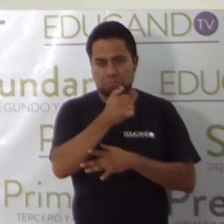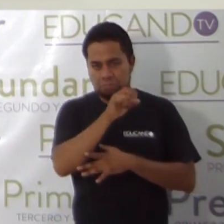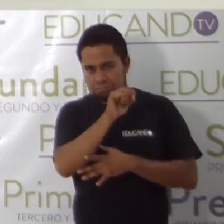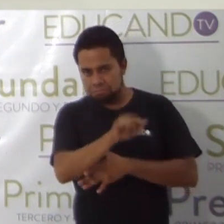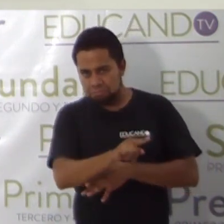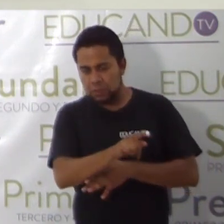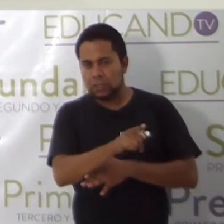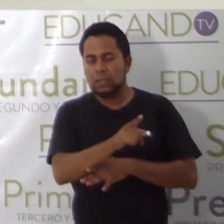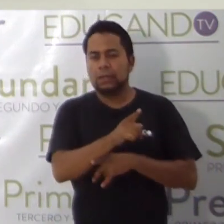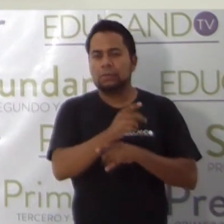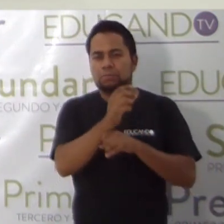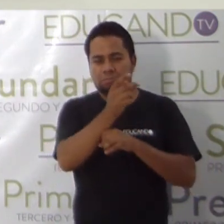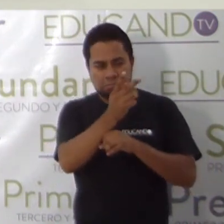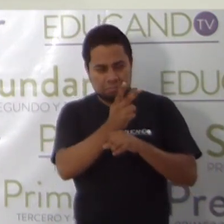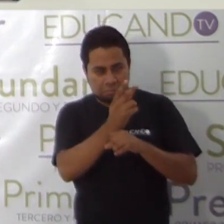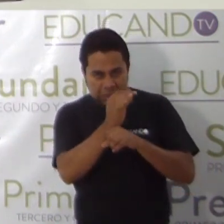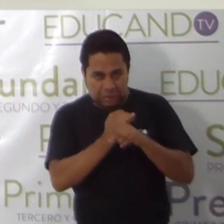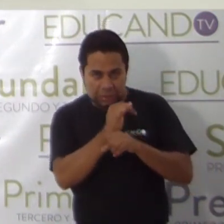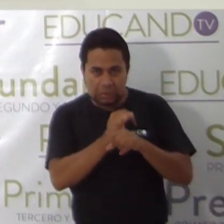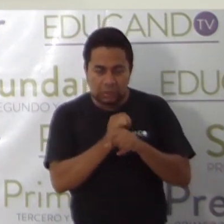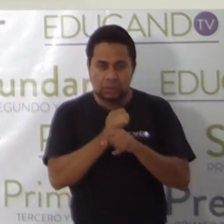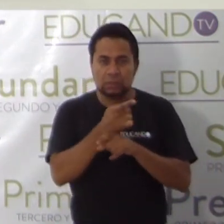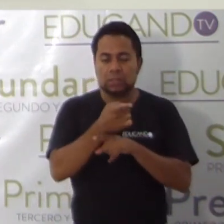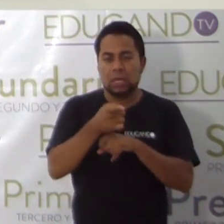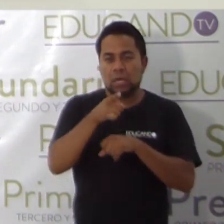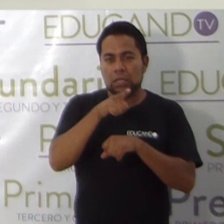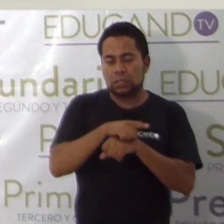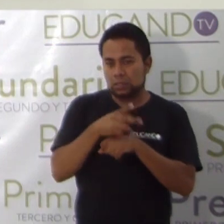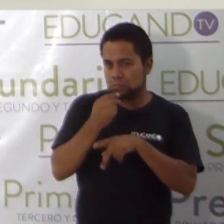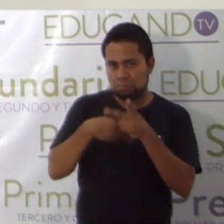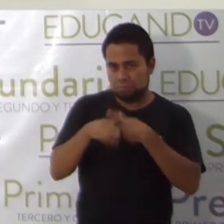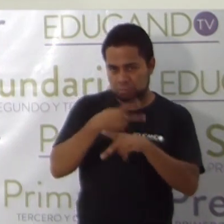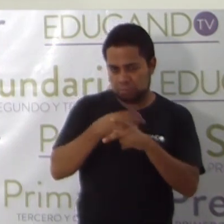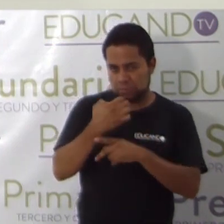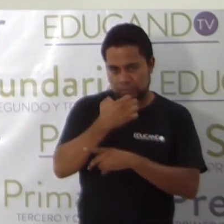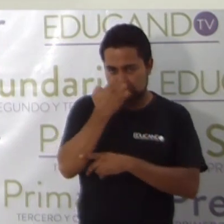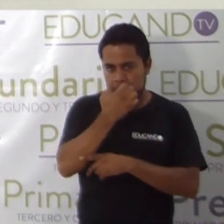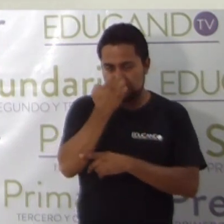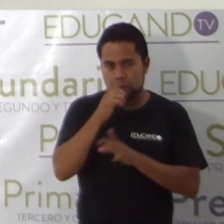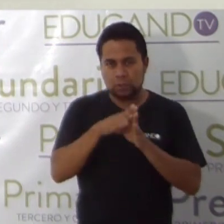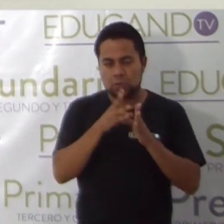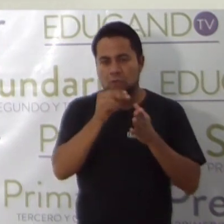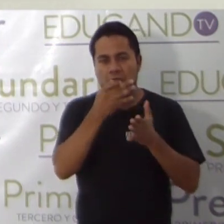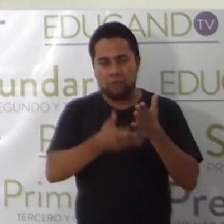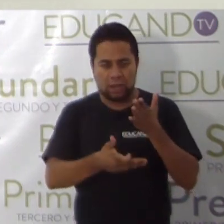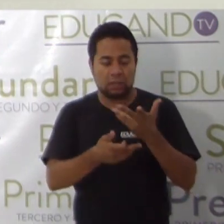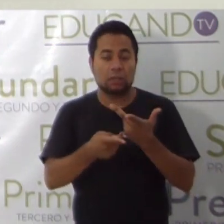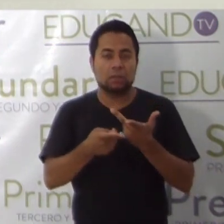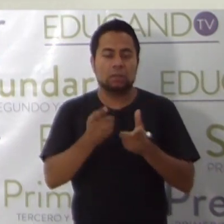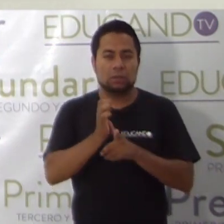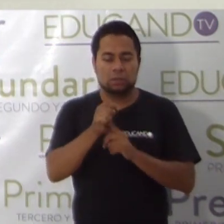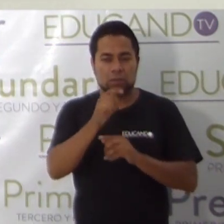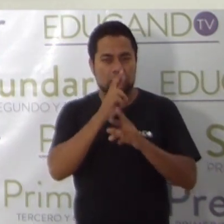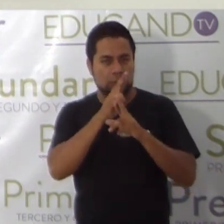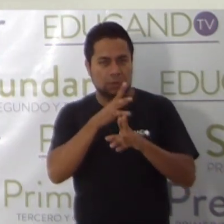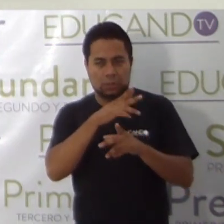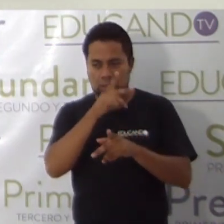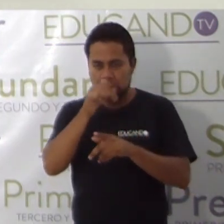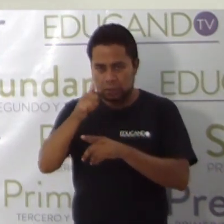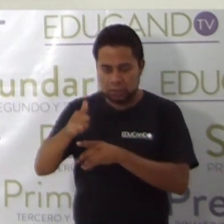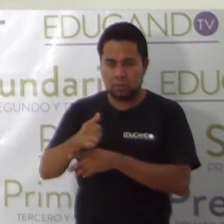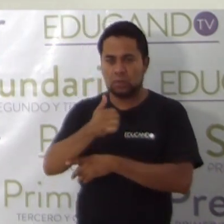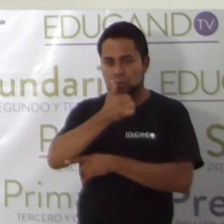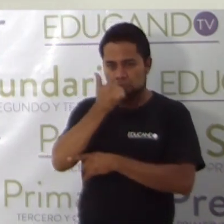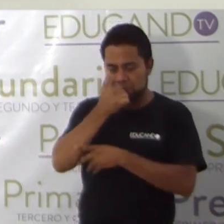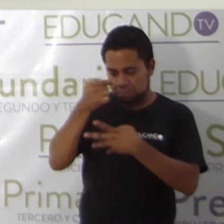o se investigó cuántos días del bimestre habían faltado, ¿sí? Entonces vamos a tener aquí las respuestas de cada uno de sus alumnos